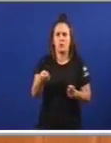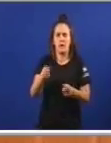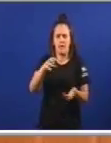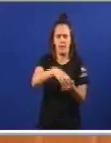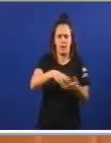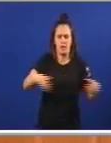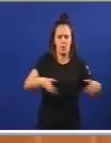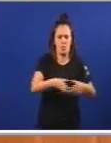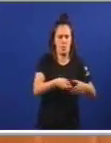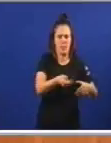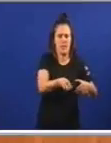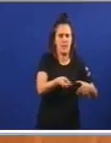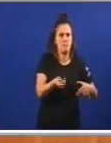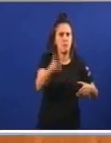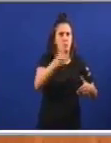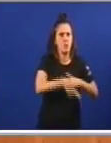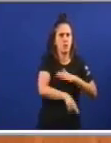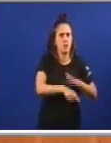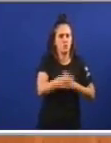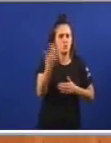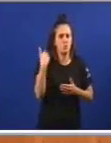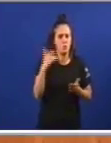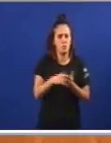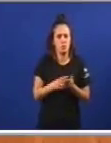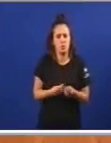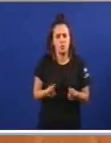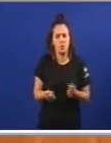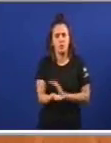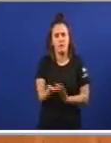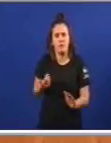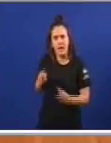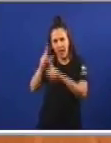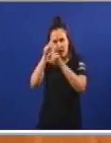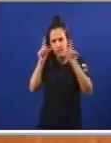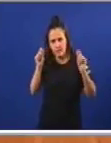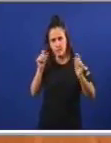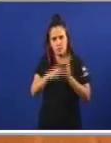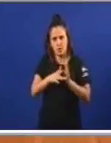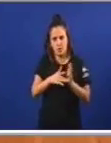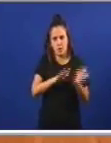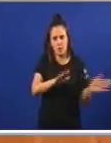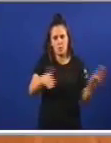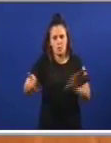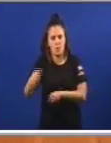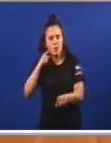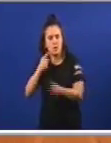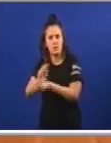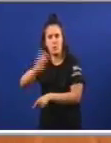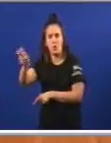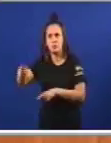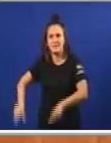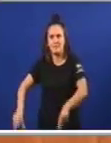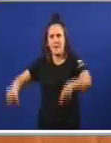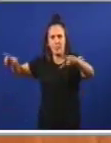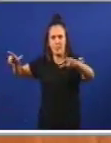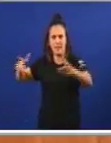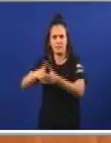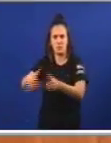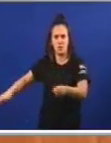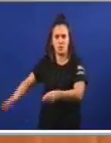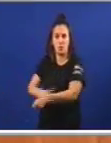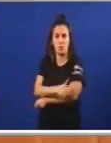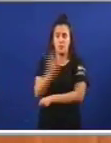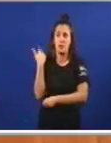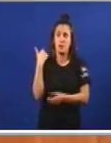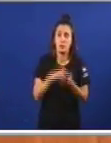unidade, cunha frecuente retirada dos profesionais de enfermería da mesma para cubrir necesidades de outras plantas, é dicir, o que